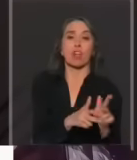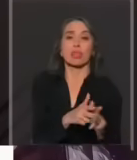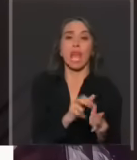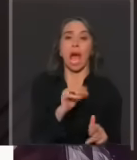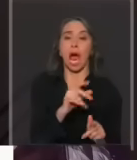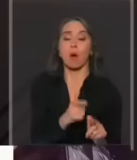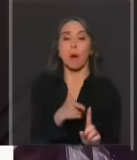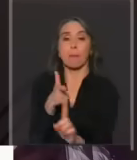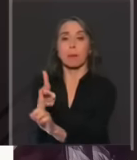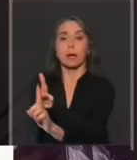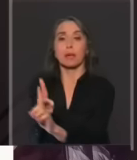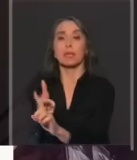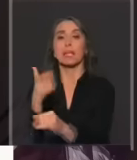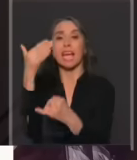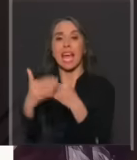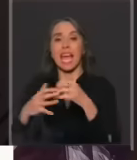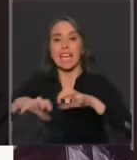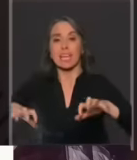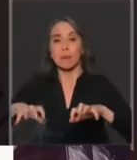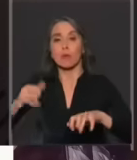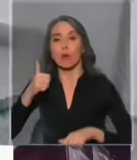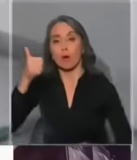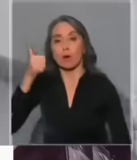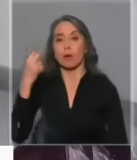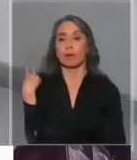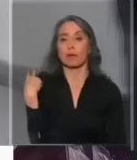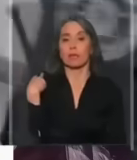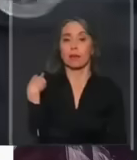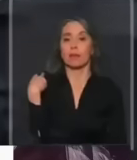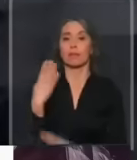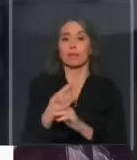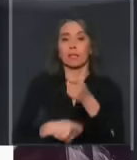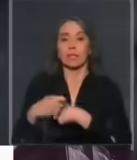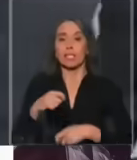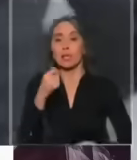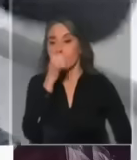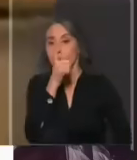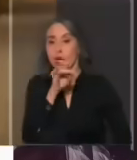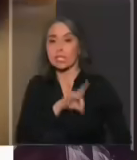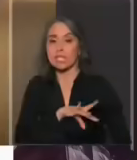para asesinar a rivales de un capo narco chileno de la región del Biobío.